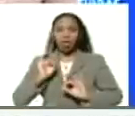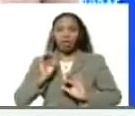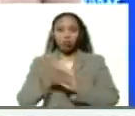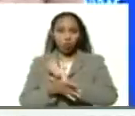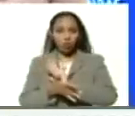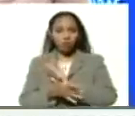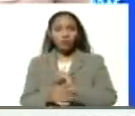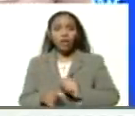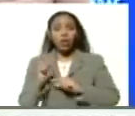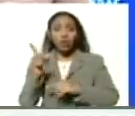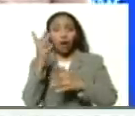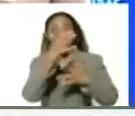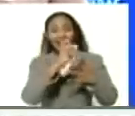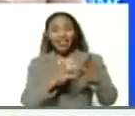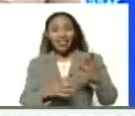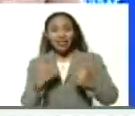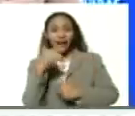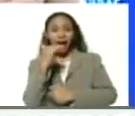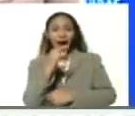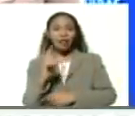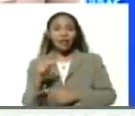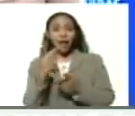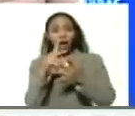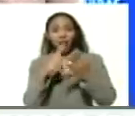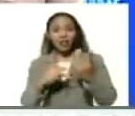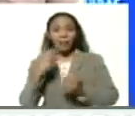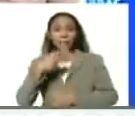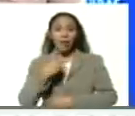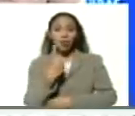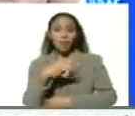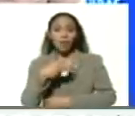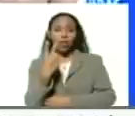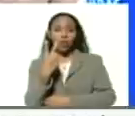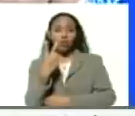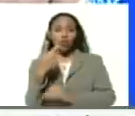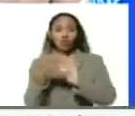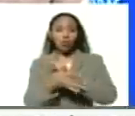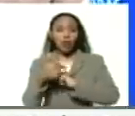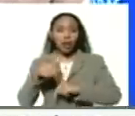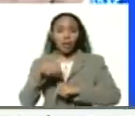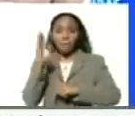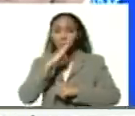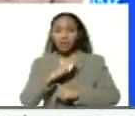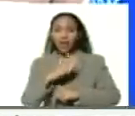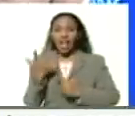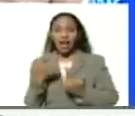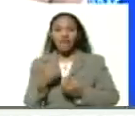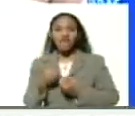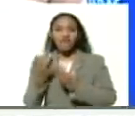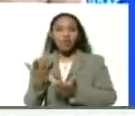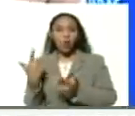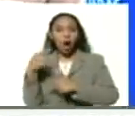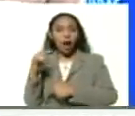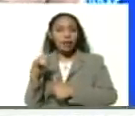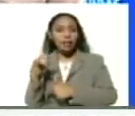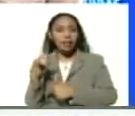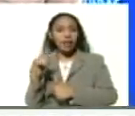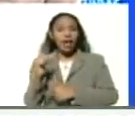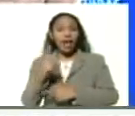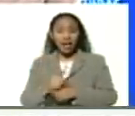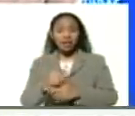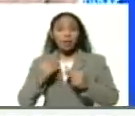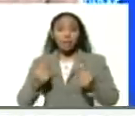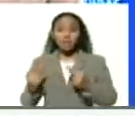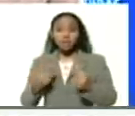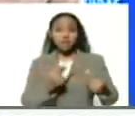de las características justamente de la variante P1 y P2 de Brasil es que el virus, como lo hemos dicho, es